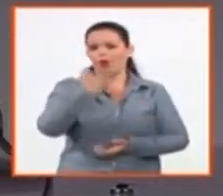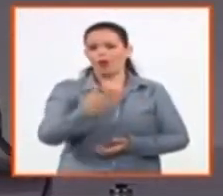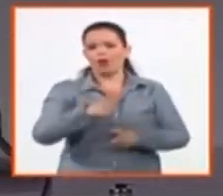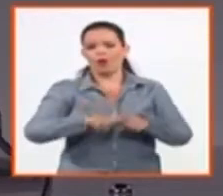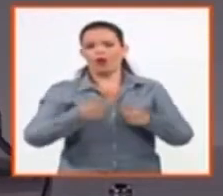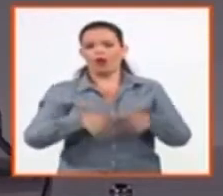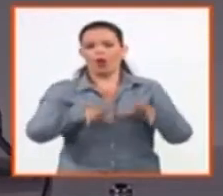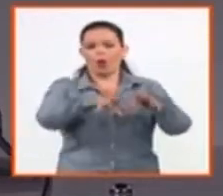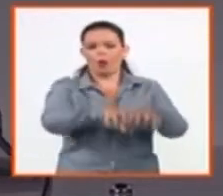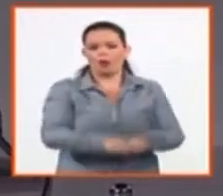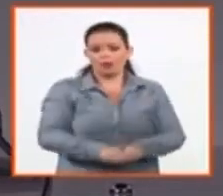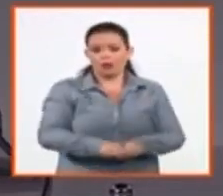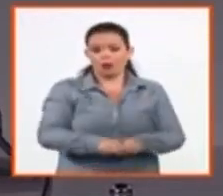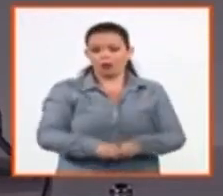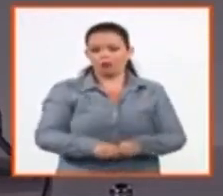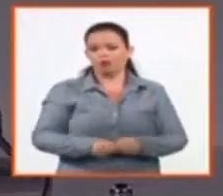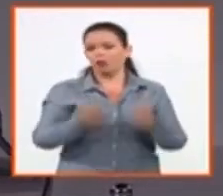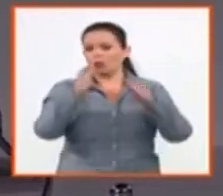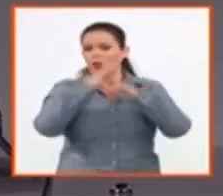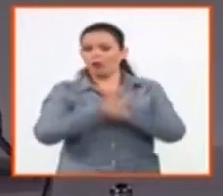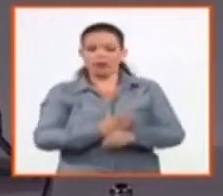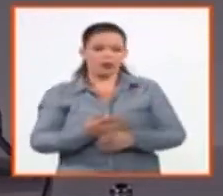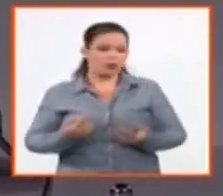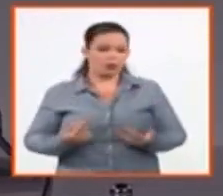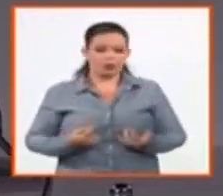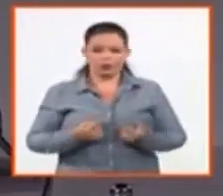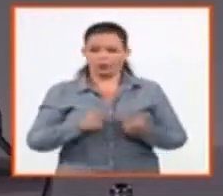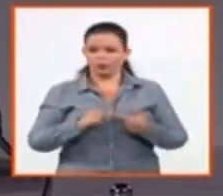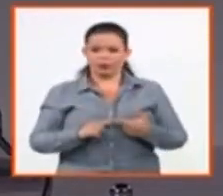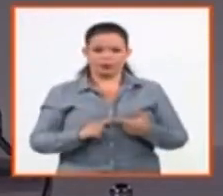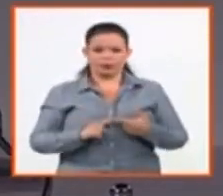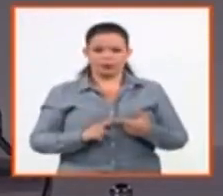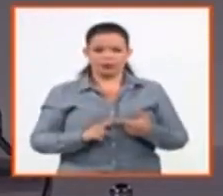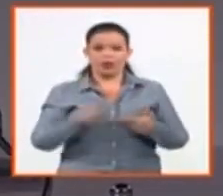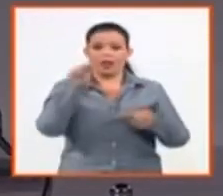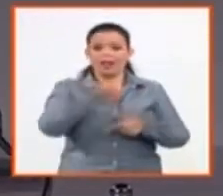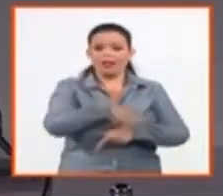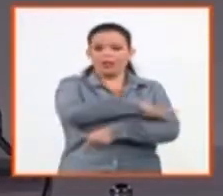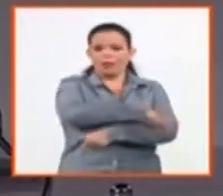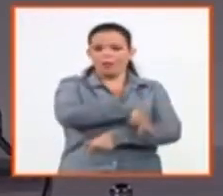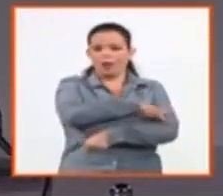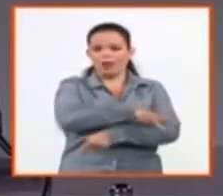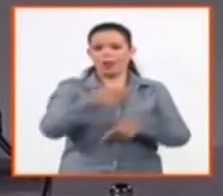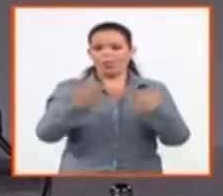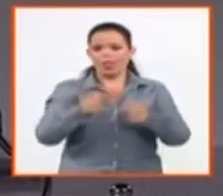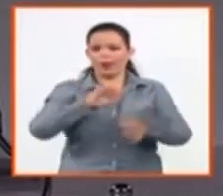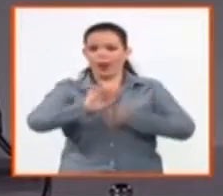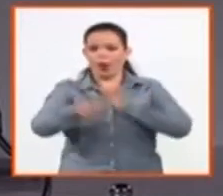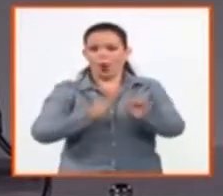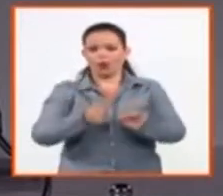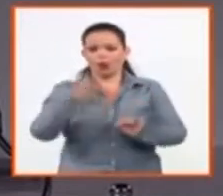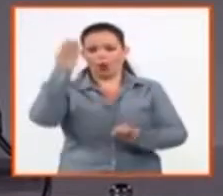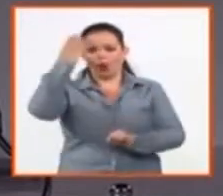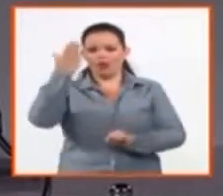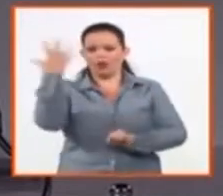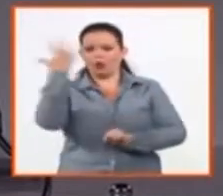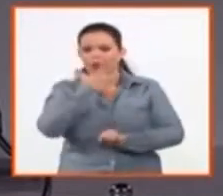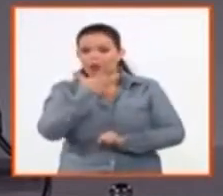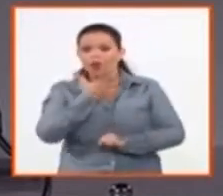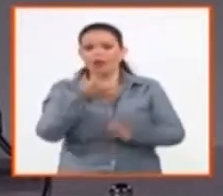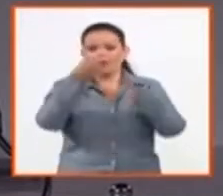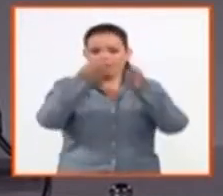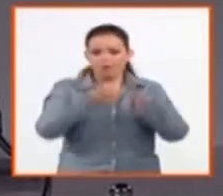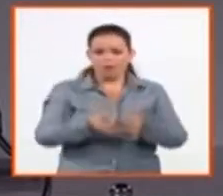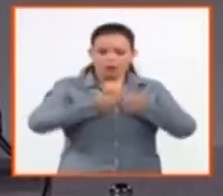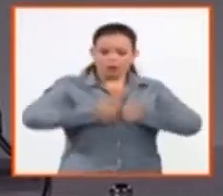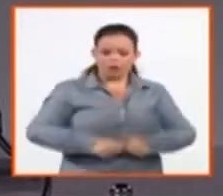país incontrolado por los extranjeros. Es un país que se tiene que autocontrolar. Porque además es un país complejo en el sentido de que